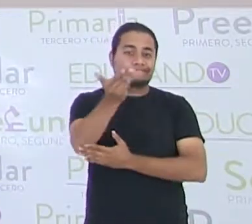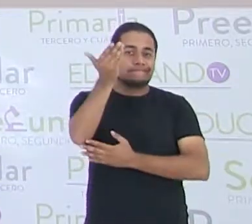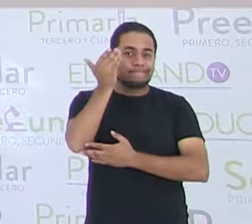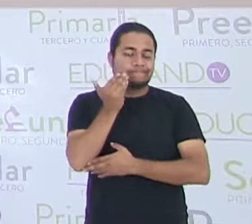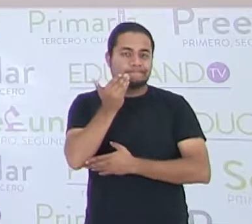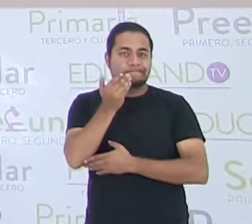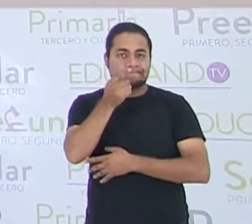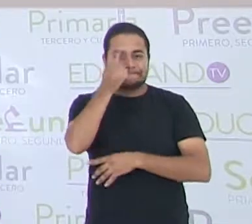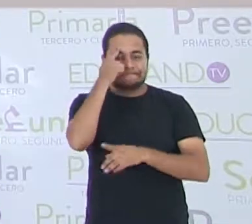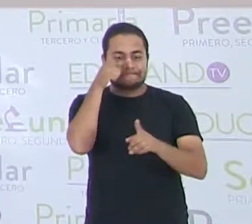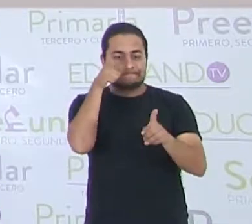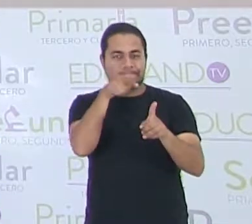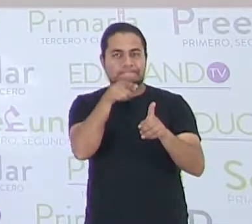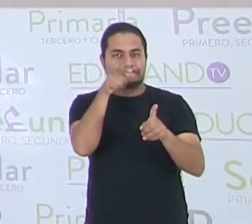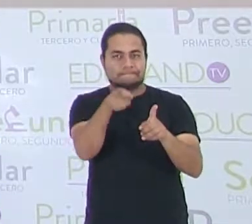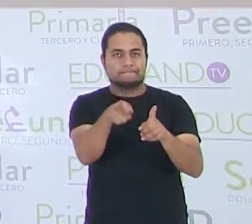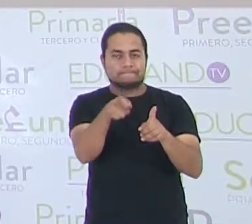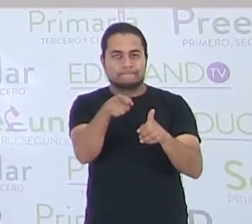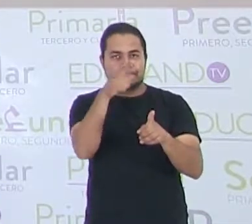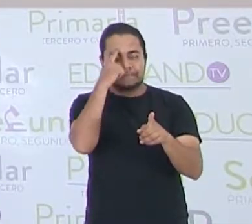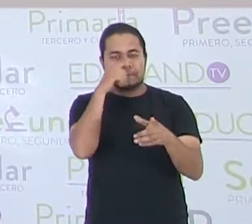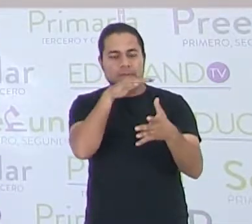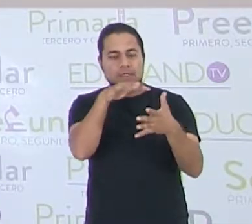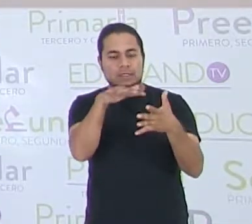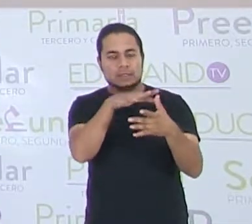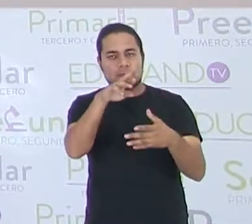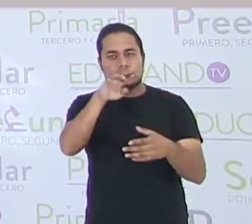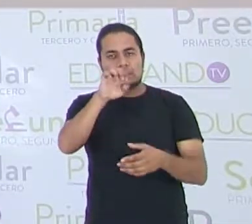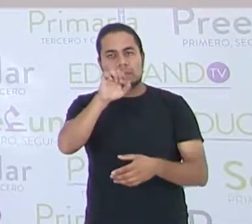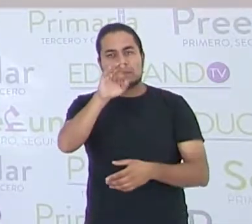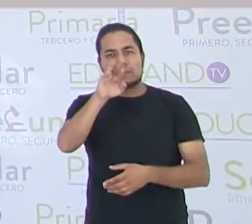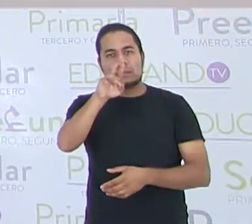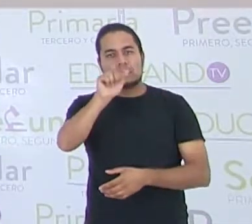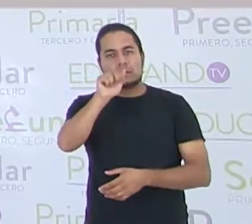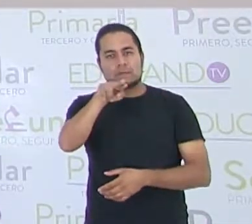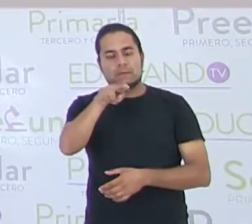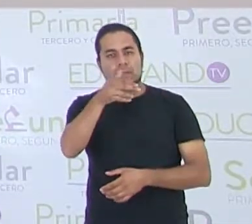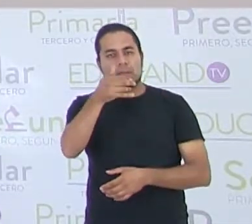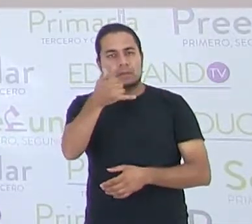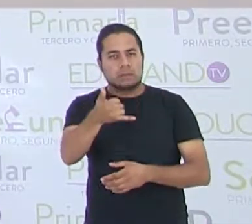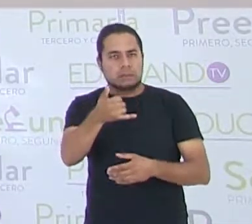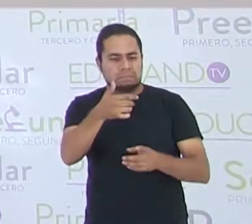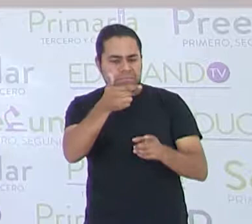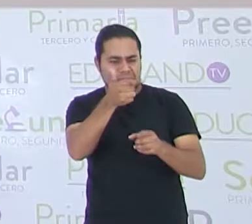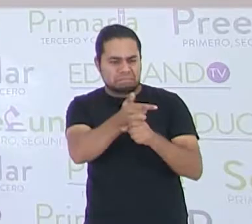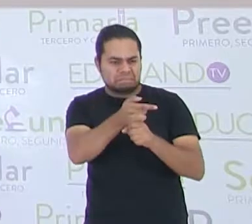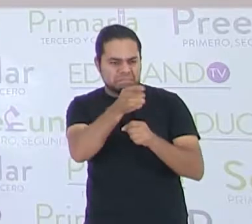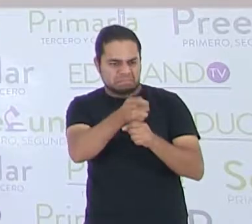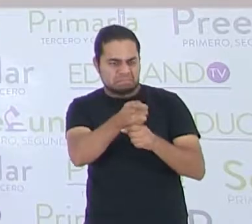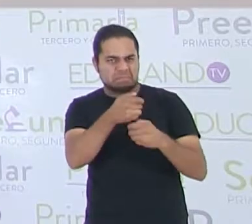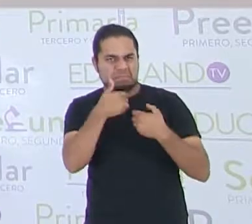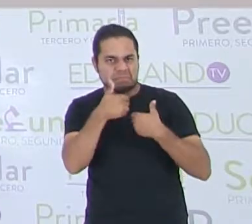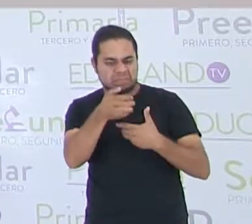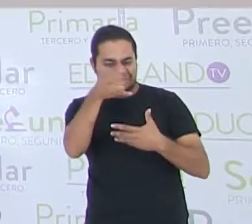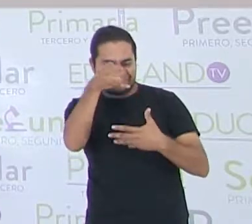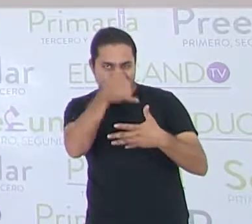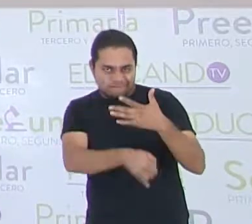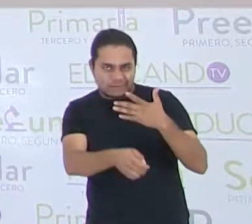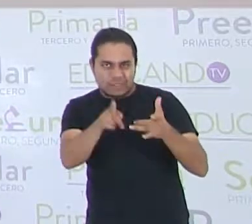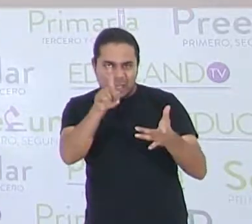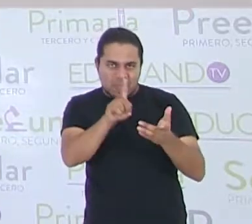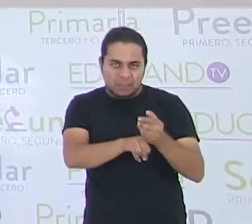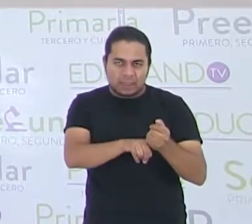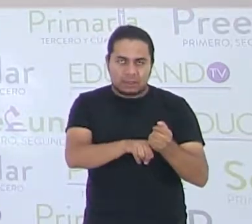fue dedicada a leer refranes y a encontrar el significado implícito y explícito de